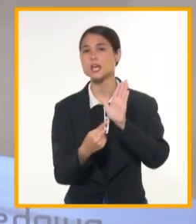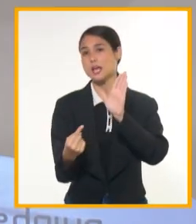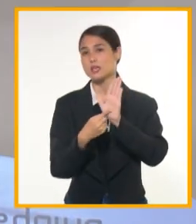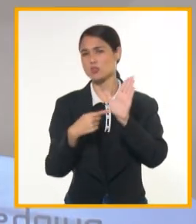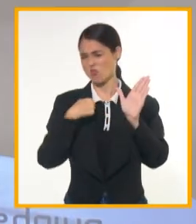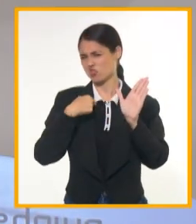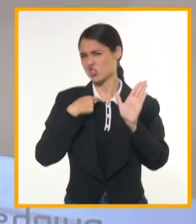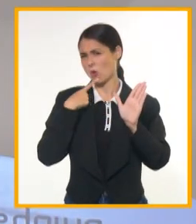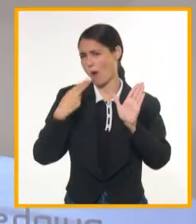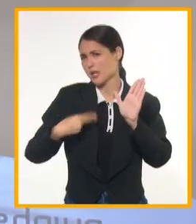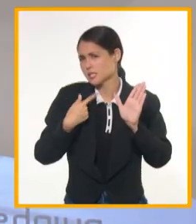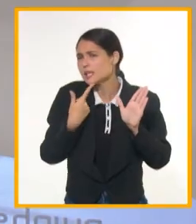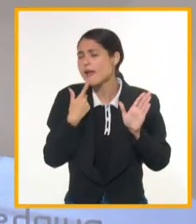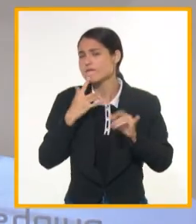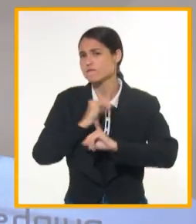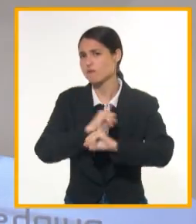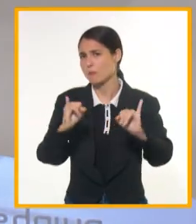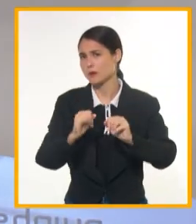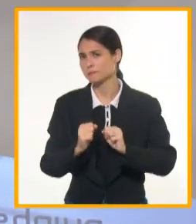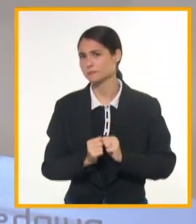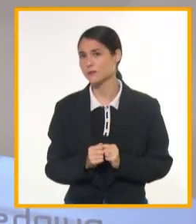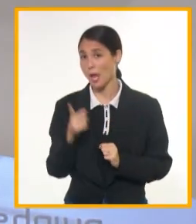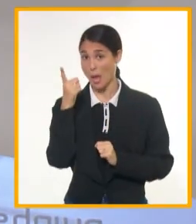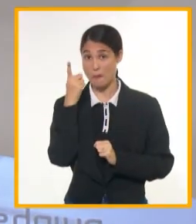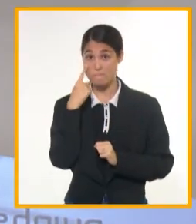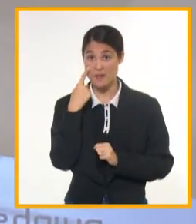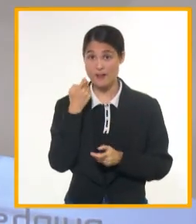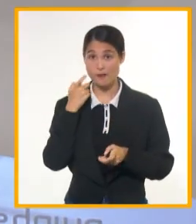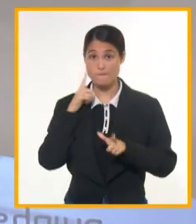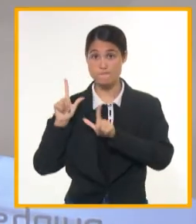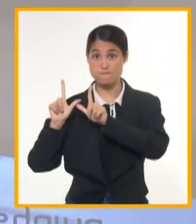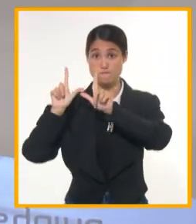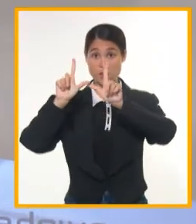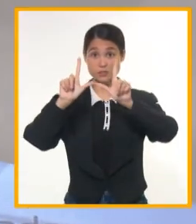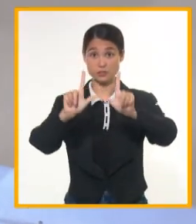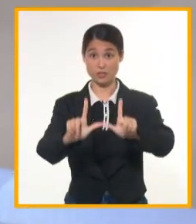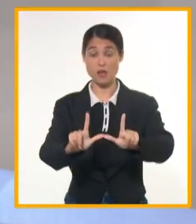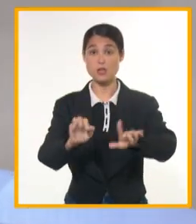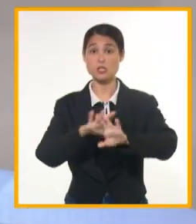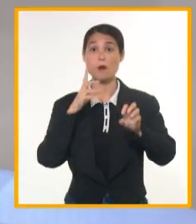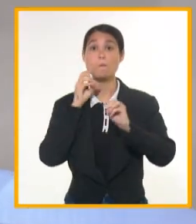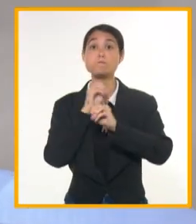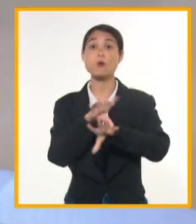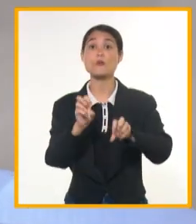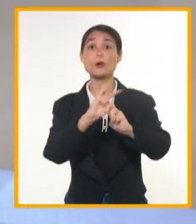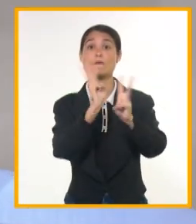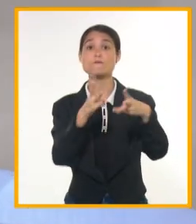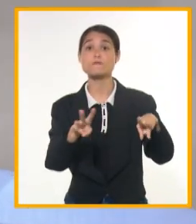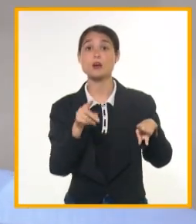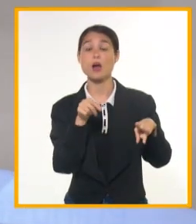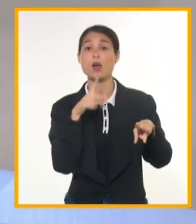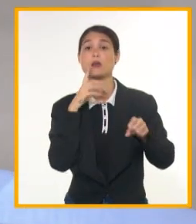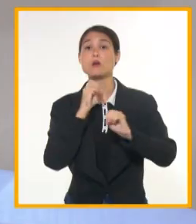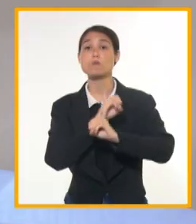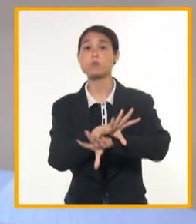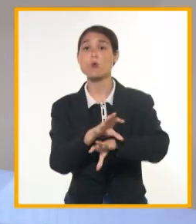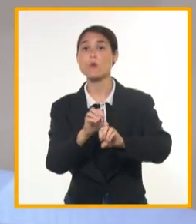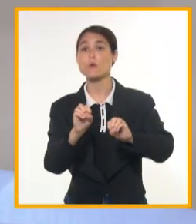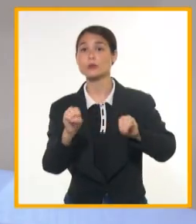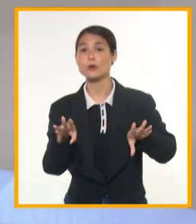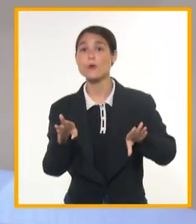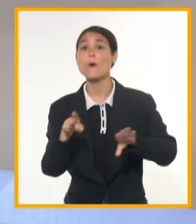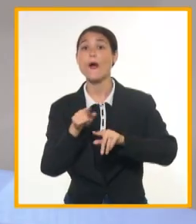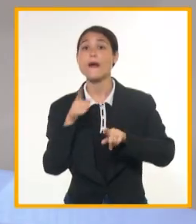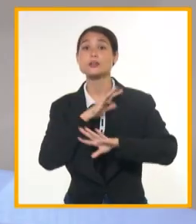con ustedes. Ahora vamos a ver en pantalla lo que él mismo publicó en su página oficial como representante de la